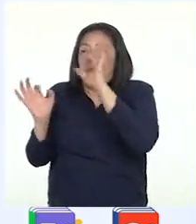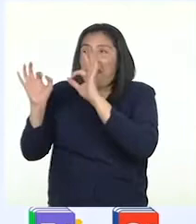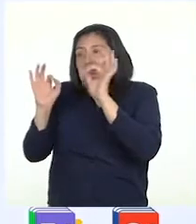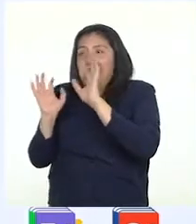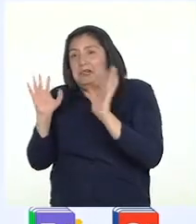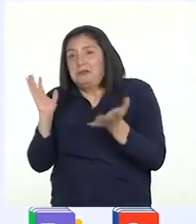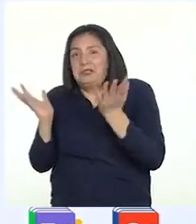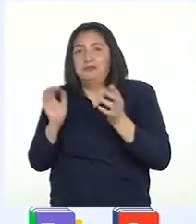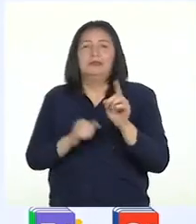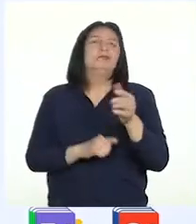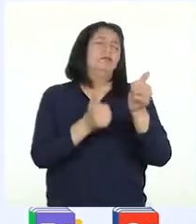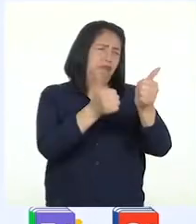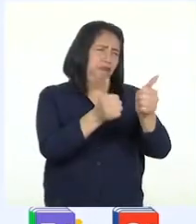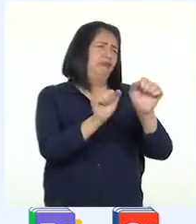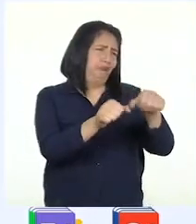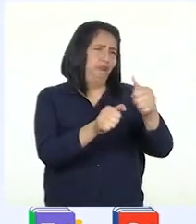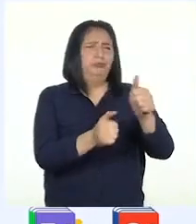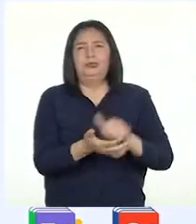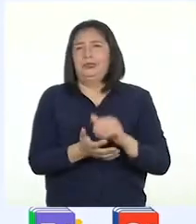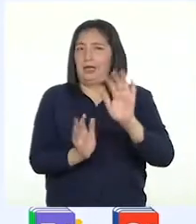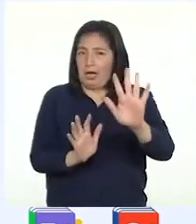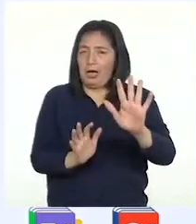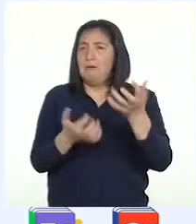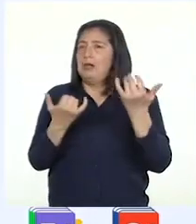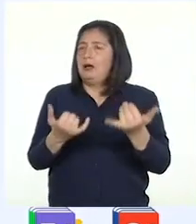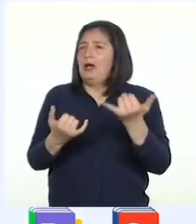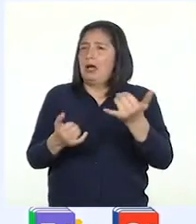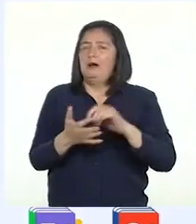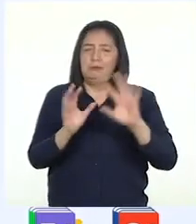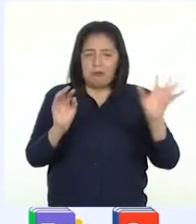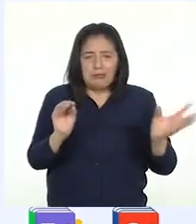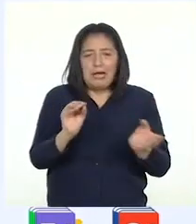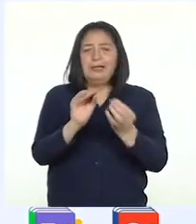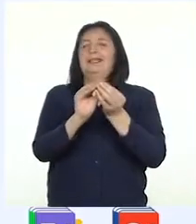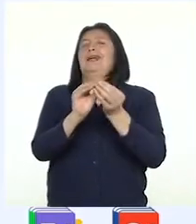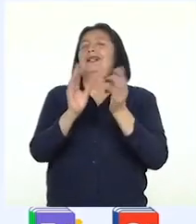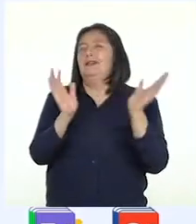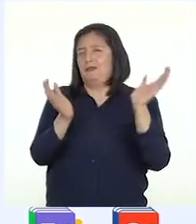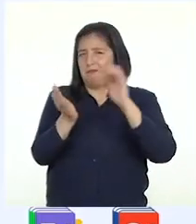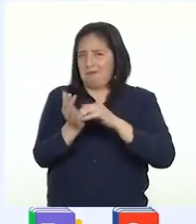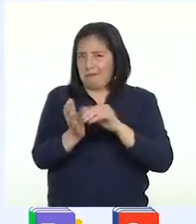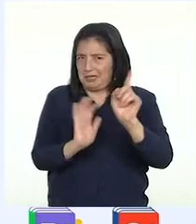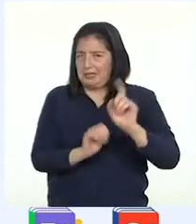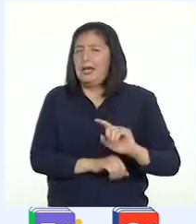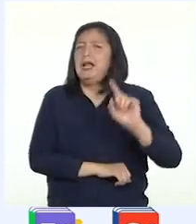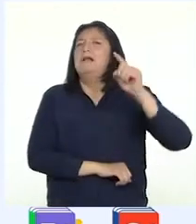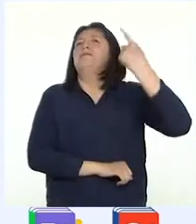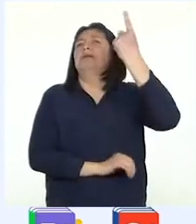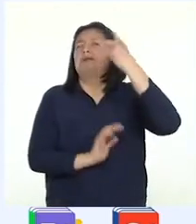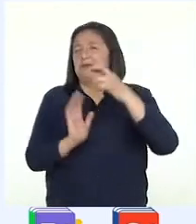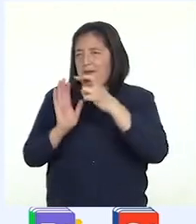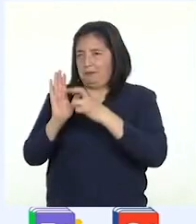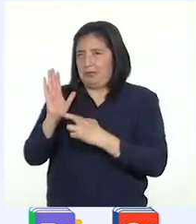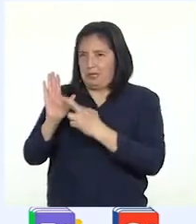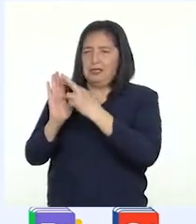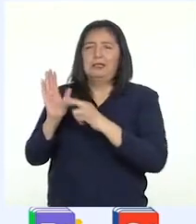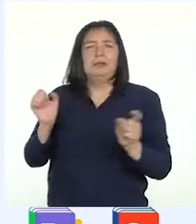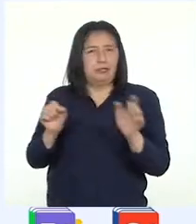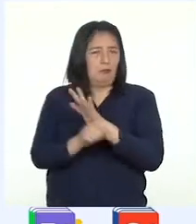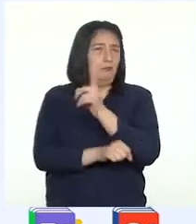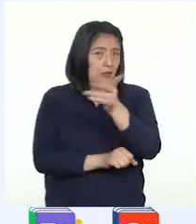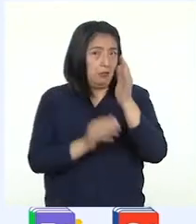distrajo. Por supuesto, pero esta vez agregaremos algo más al primer principio para que esté